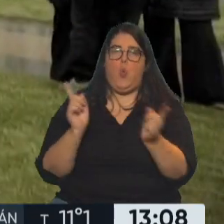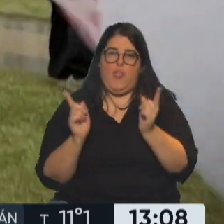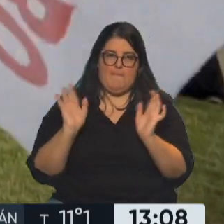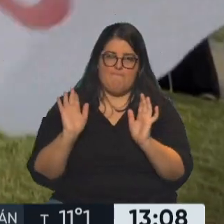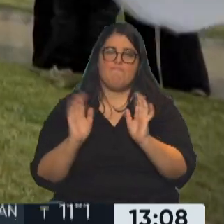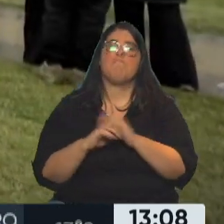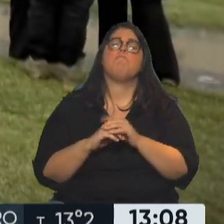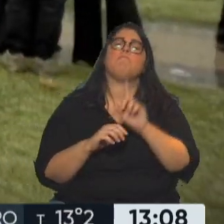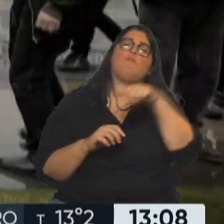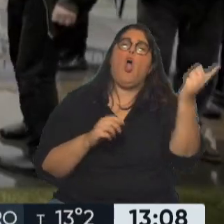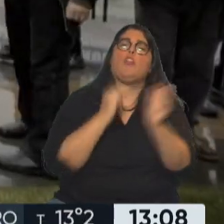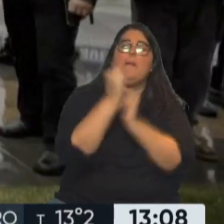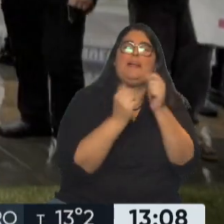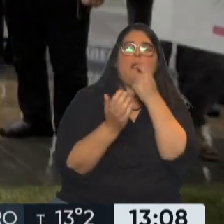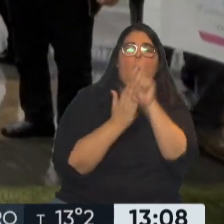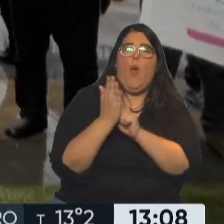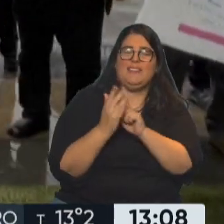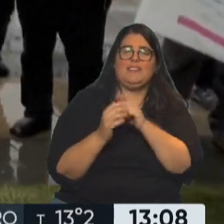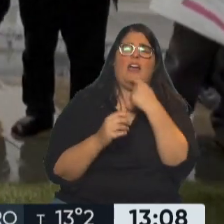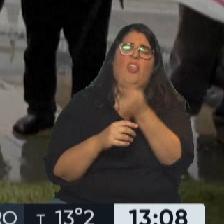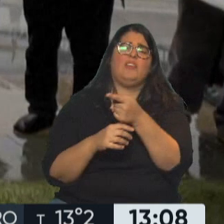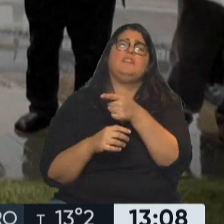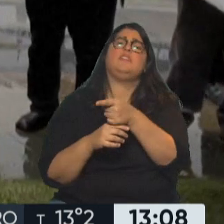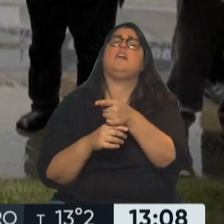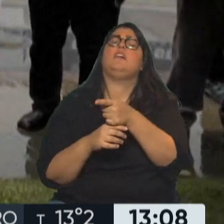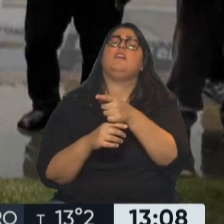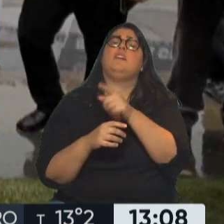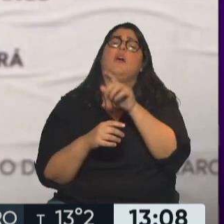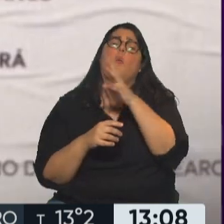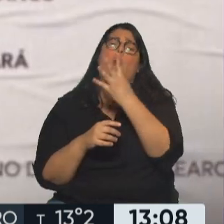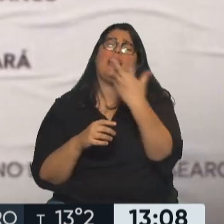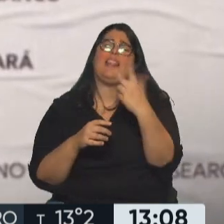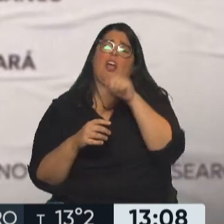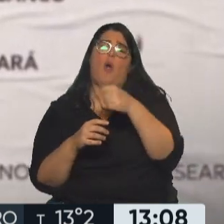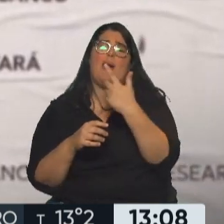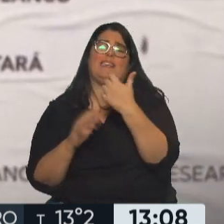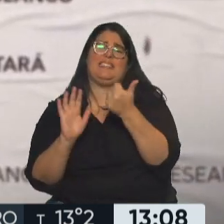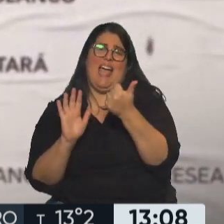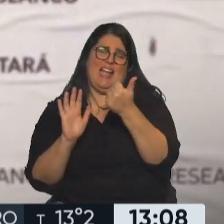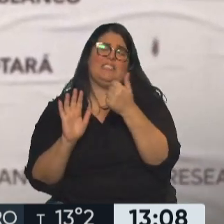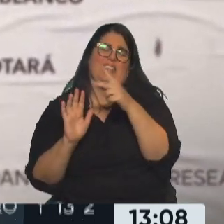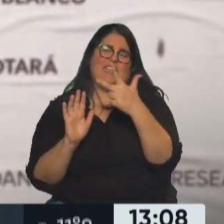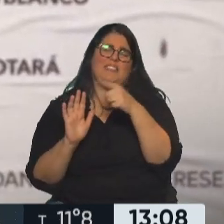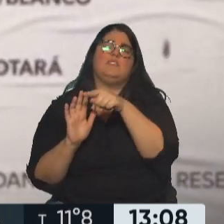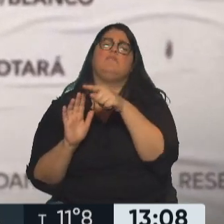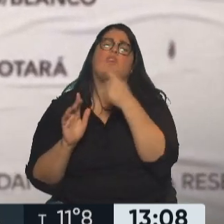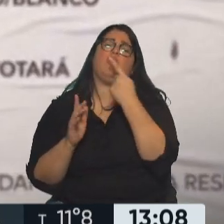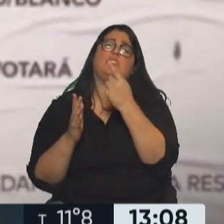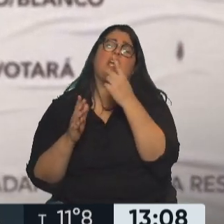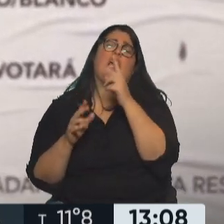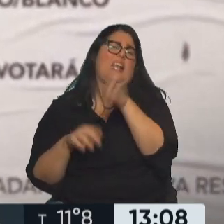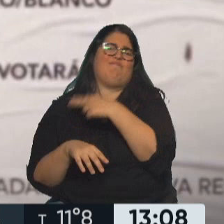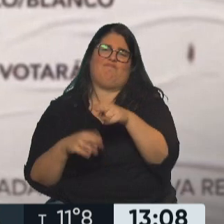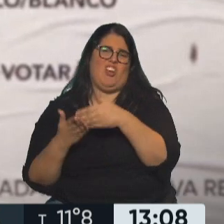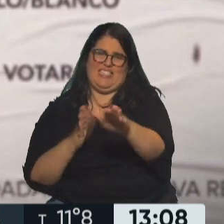relevamiento realizado por Pulso Ciudadano marca que un 46,3% votaría por el rechazo y un 28% por el